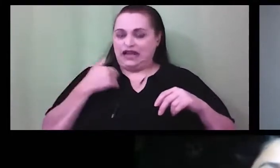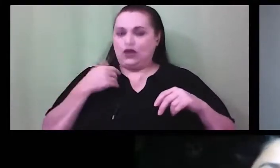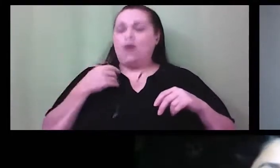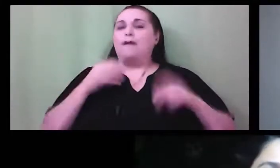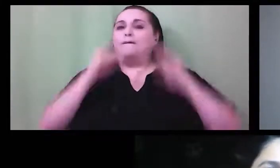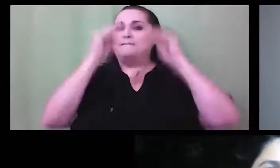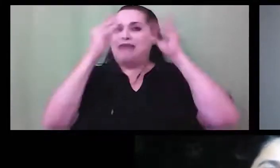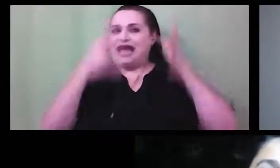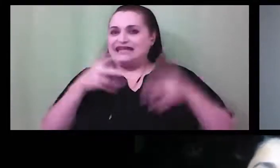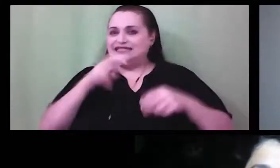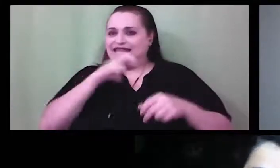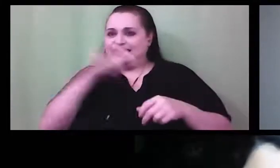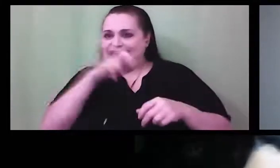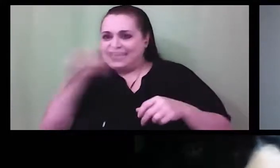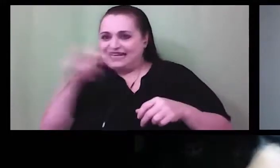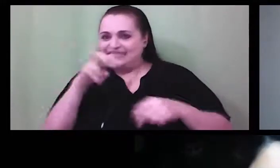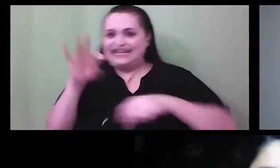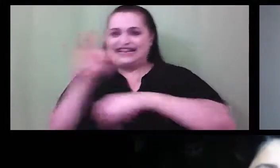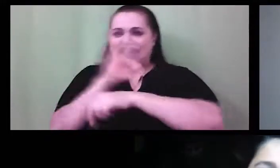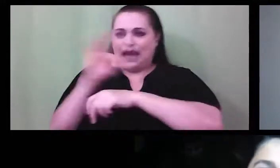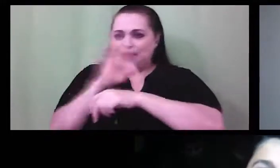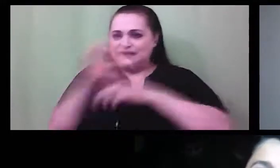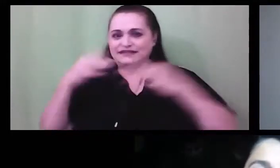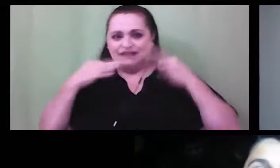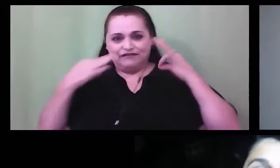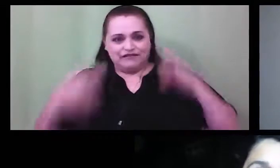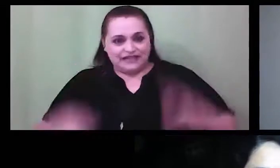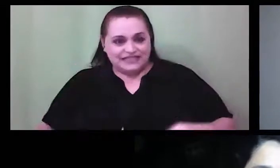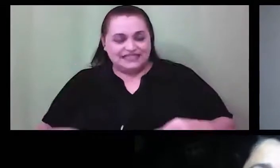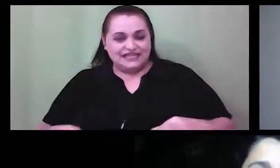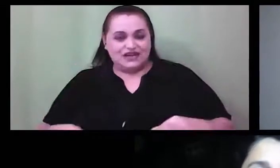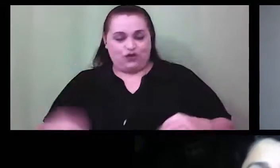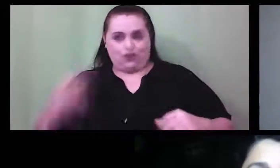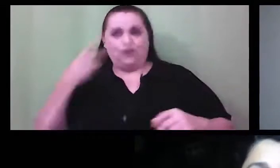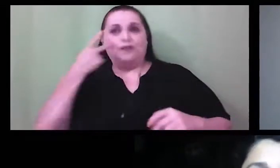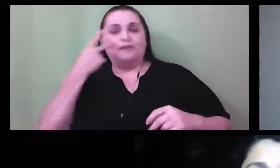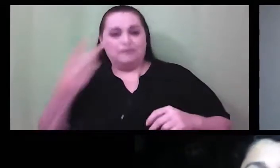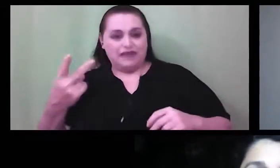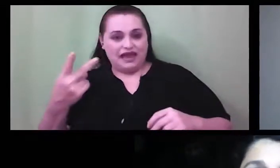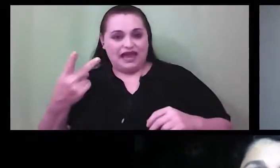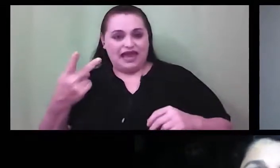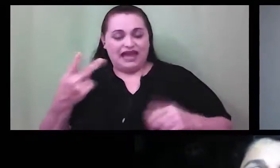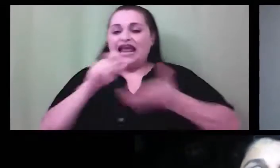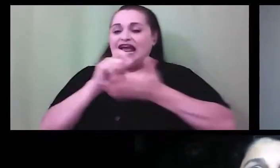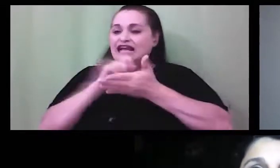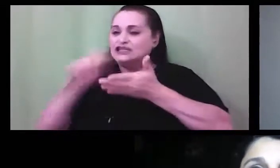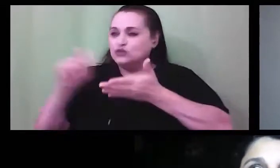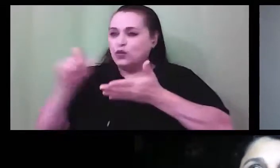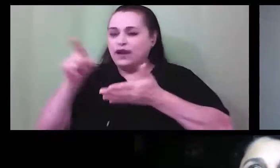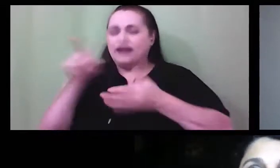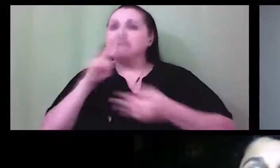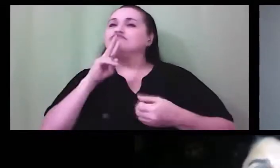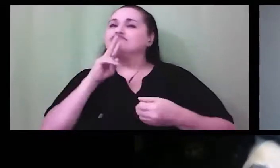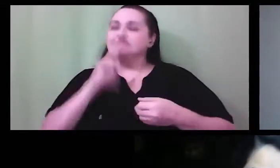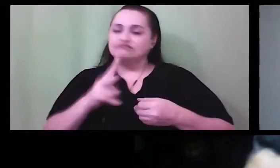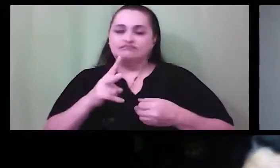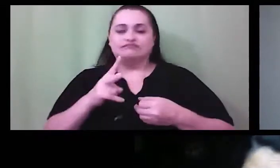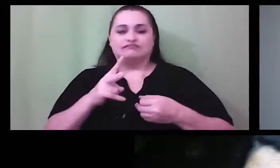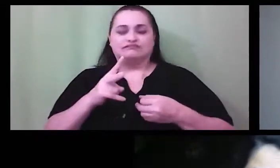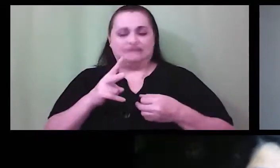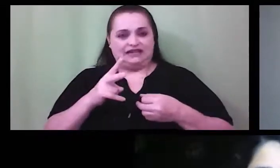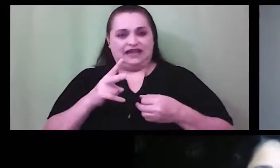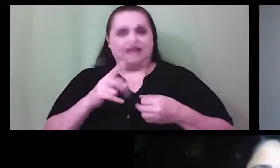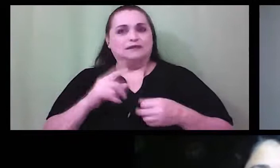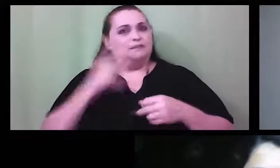su terapista físico, o sea, de ver que la escuela realmente, y se tomó en